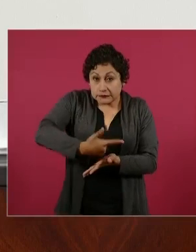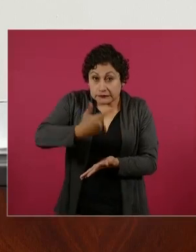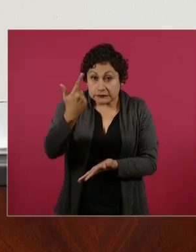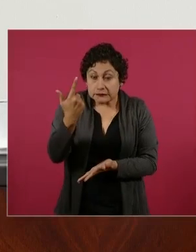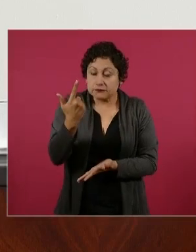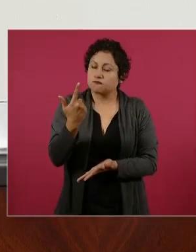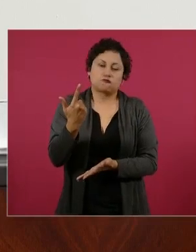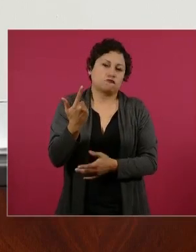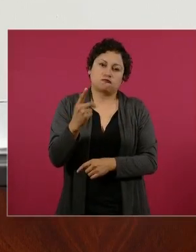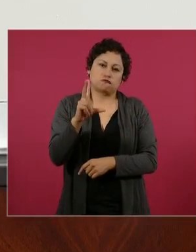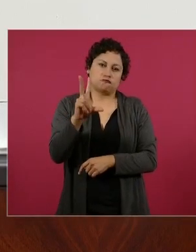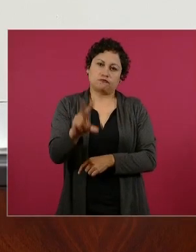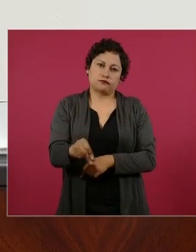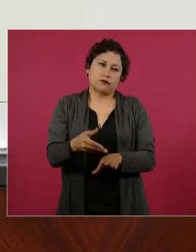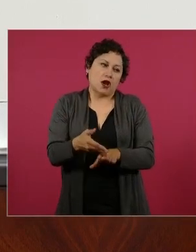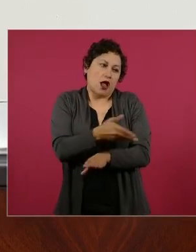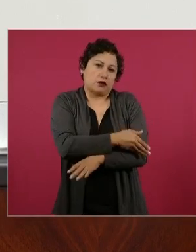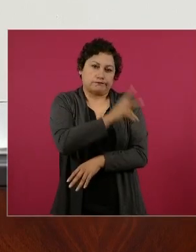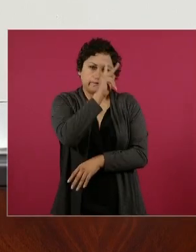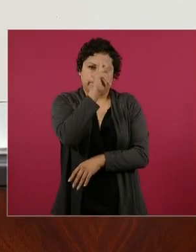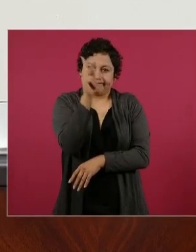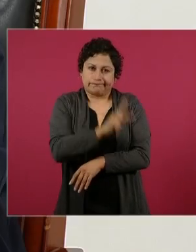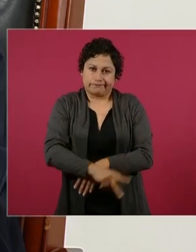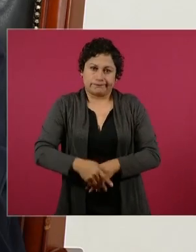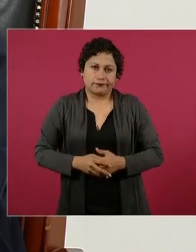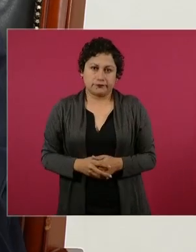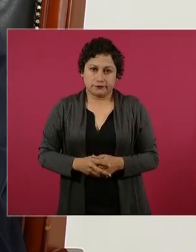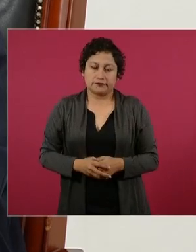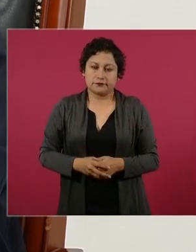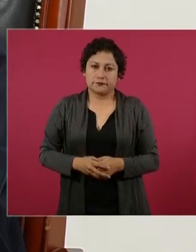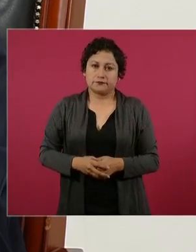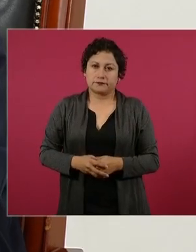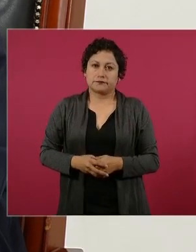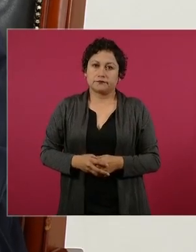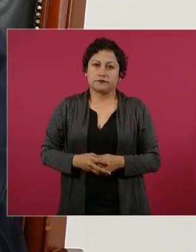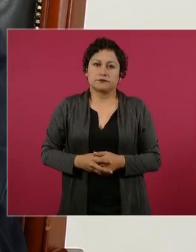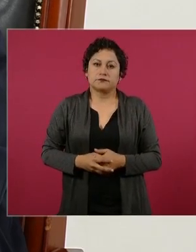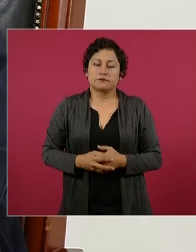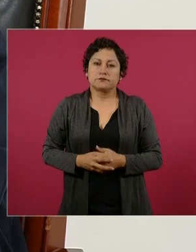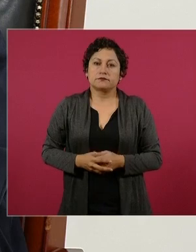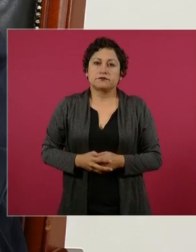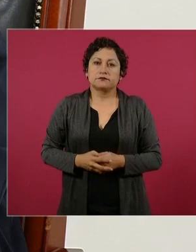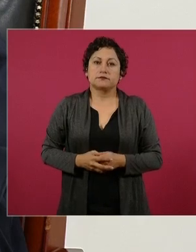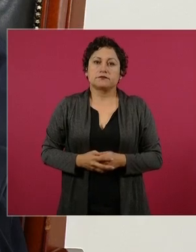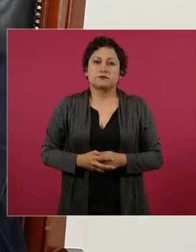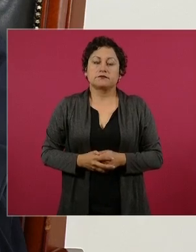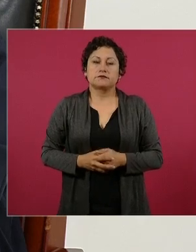que se padeció. O sea, no tenemos